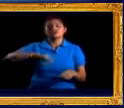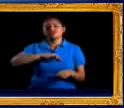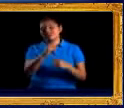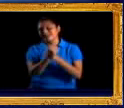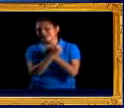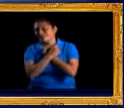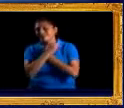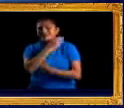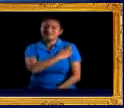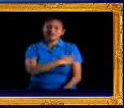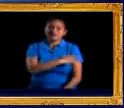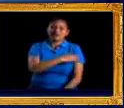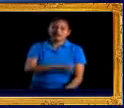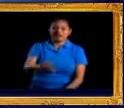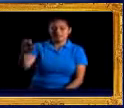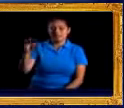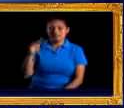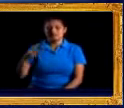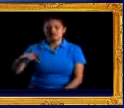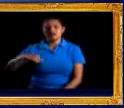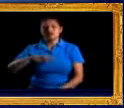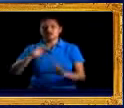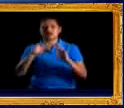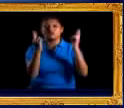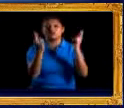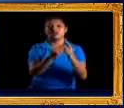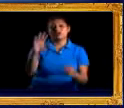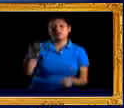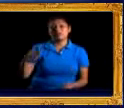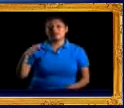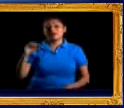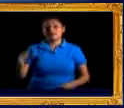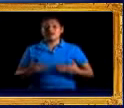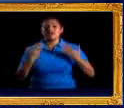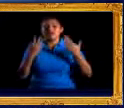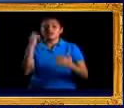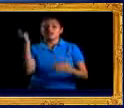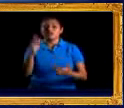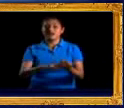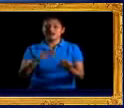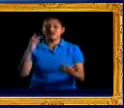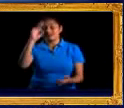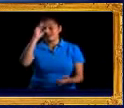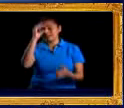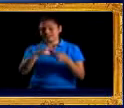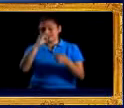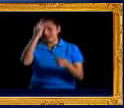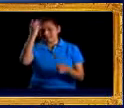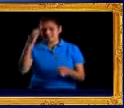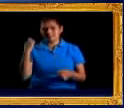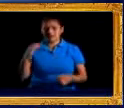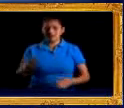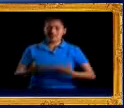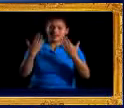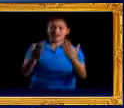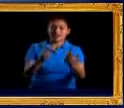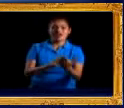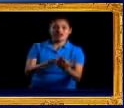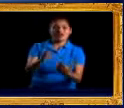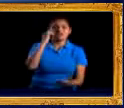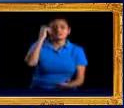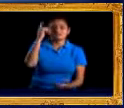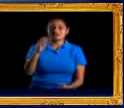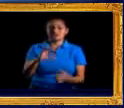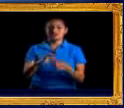la misericordia, la paz, nos han reunido aquí para darle toda la gloria al Rey de Reyes, para darle la honra al Señor